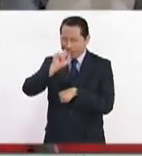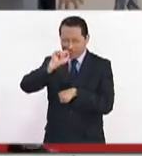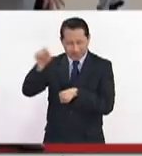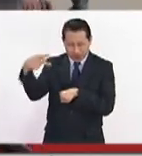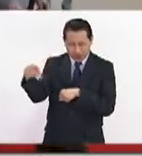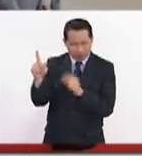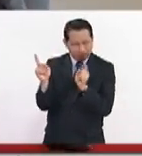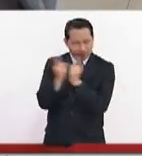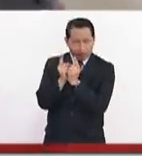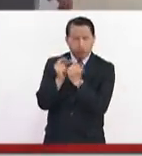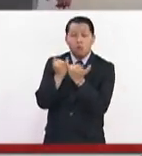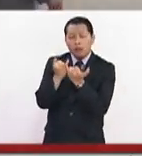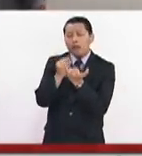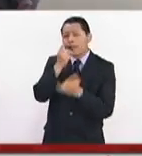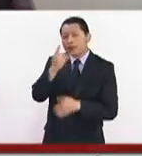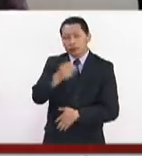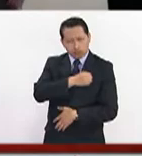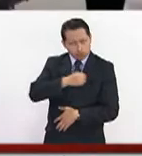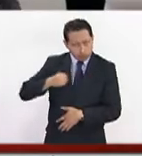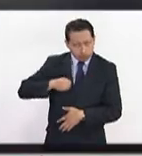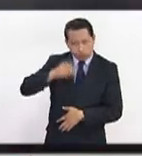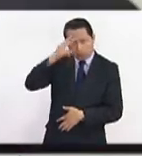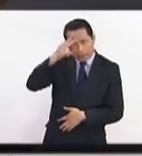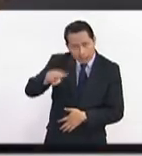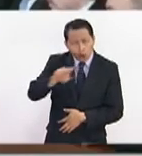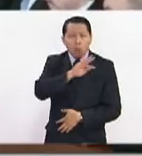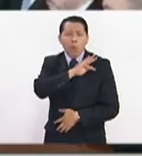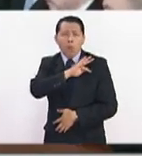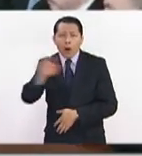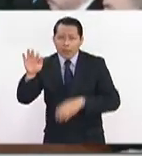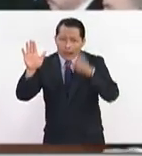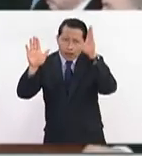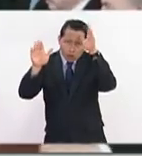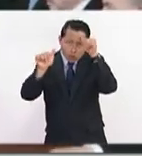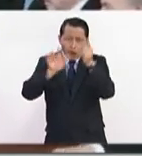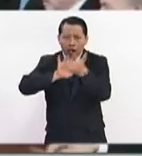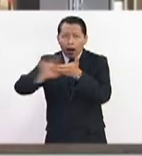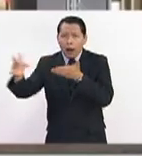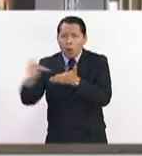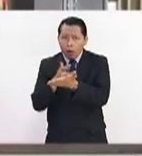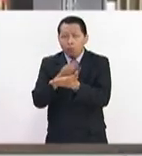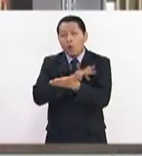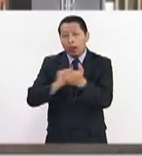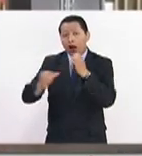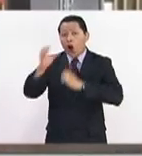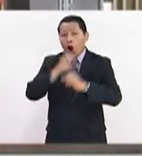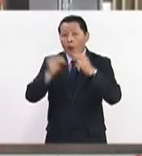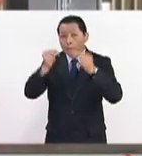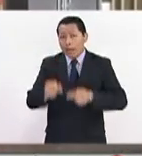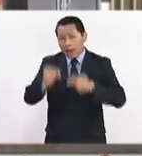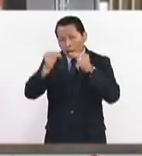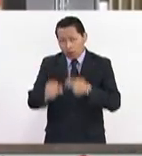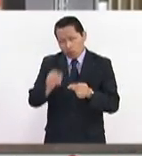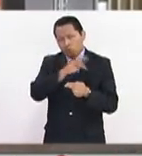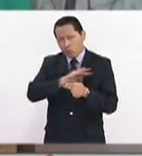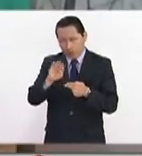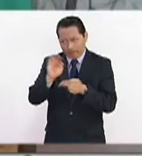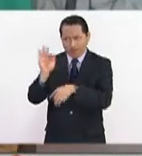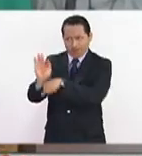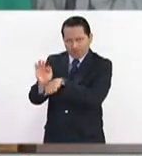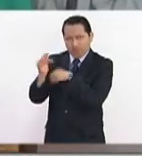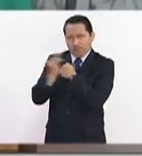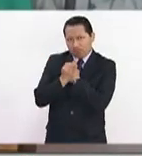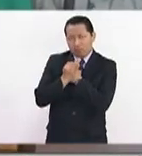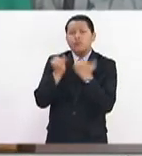Ahí refrendó el compromiso de nuestro país para alcanzar un acuerdo de cooperación e intercambio comercial que impulse a ambas economías. Por